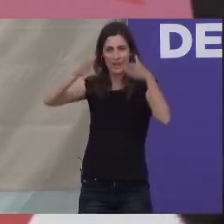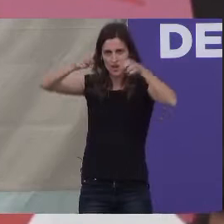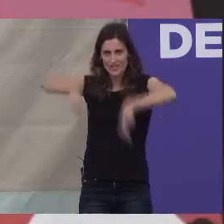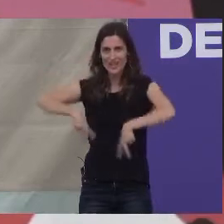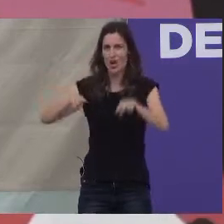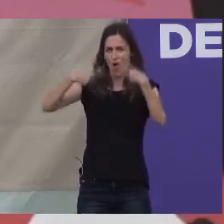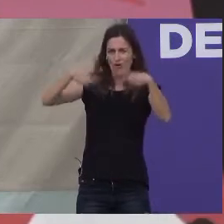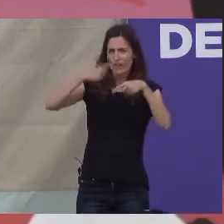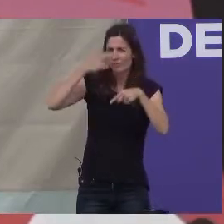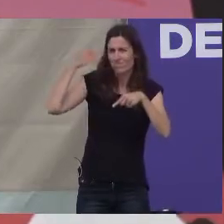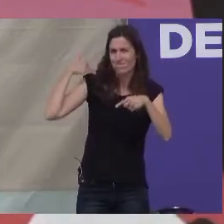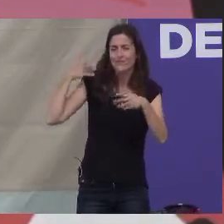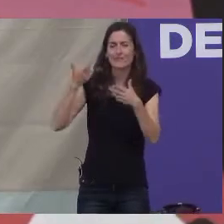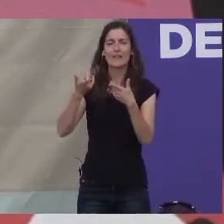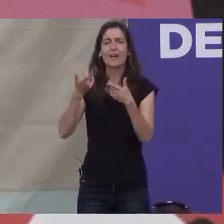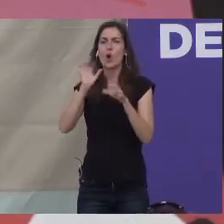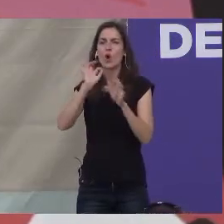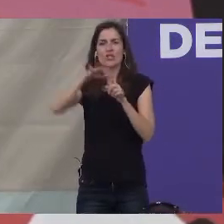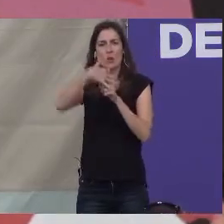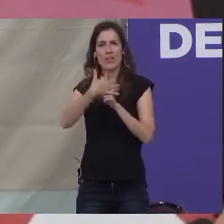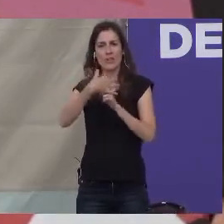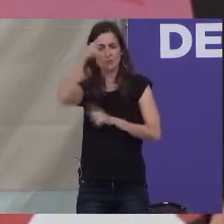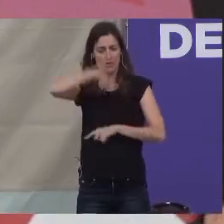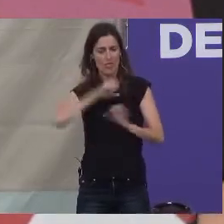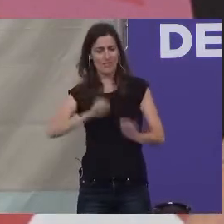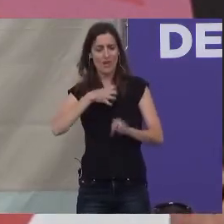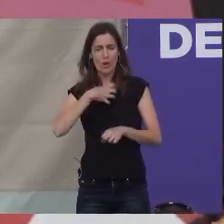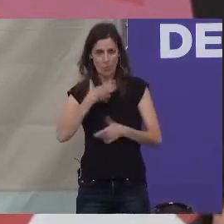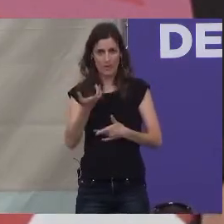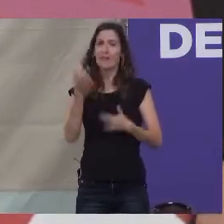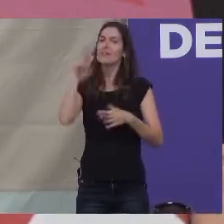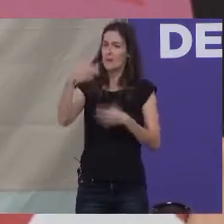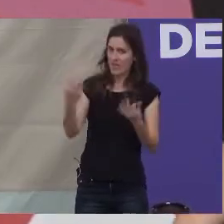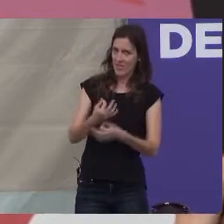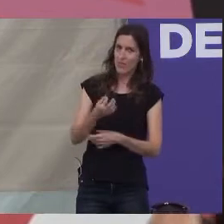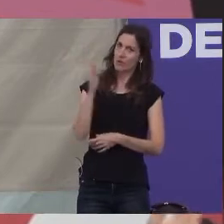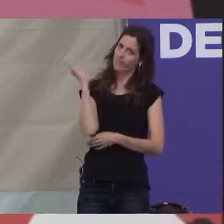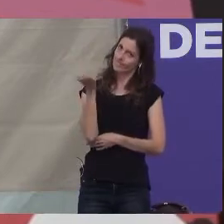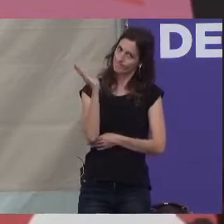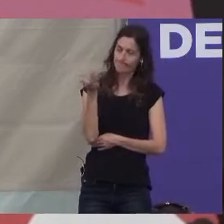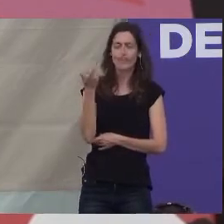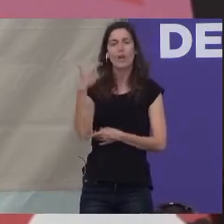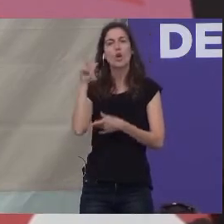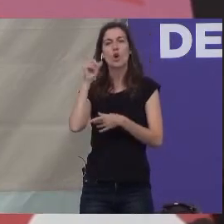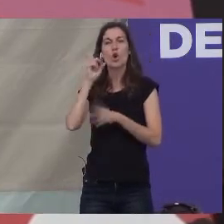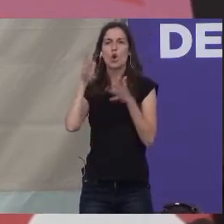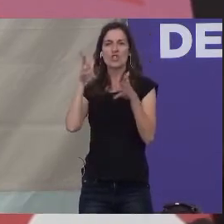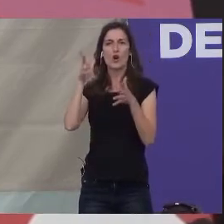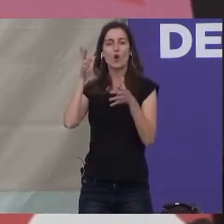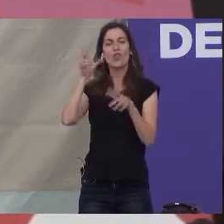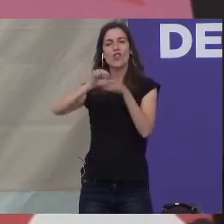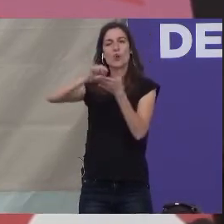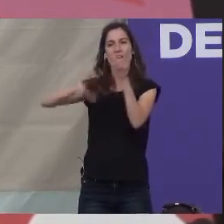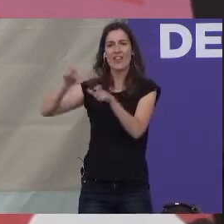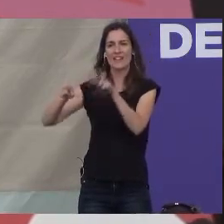conflictos anquilosados o situaciones de indefensión provocadas. También he de reprobar al Consejo Ciudadano Autonómico Saliente por la escasa